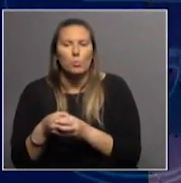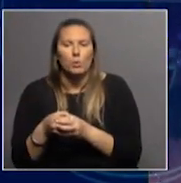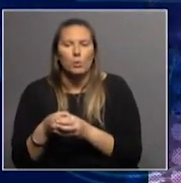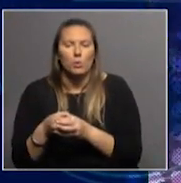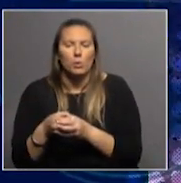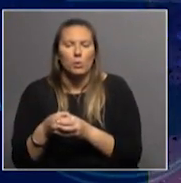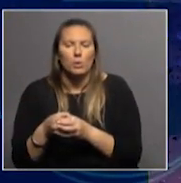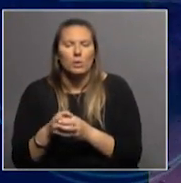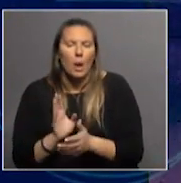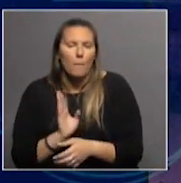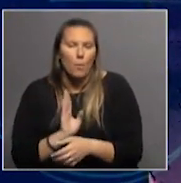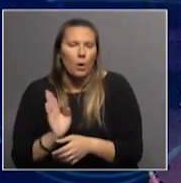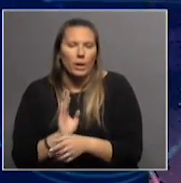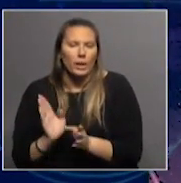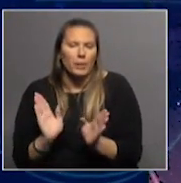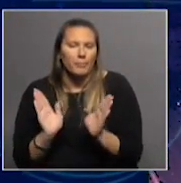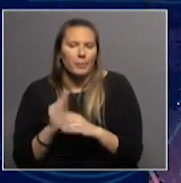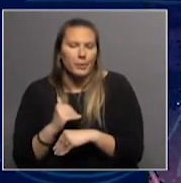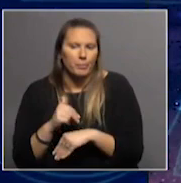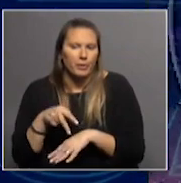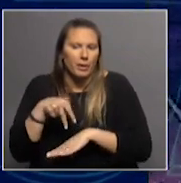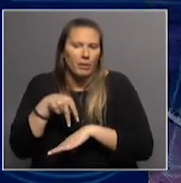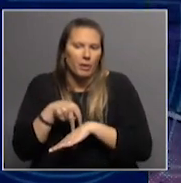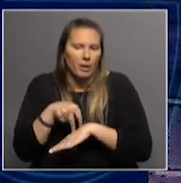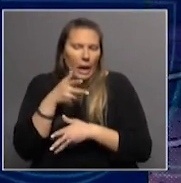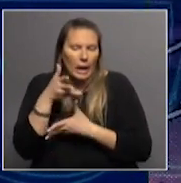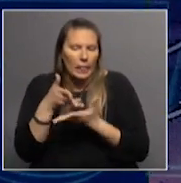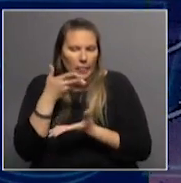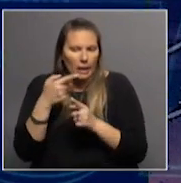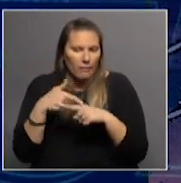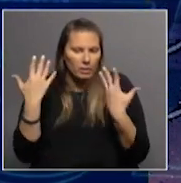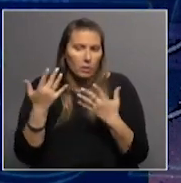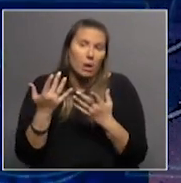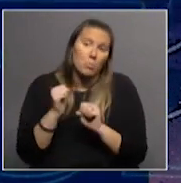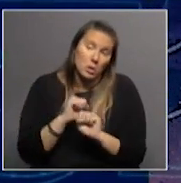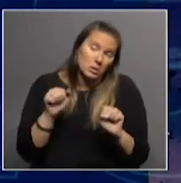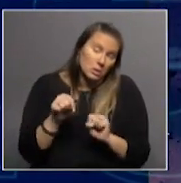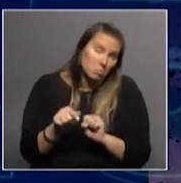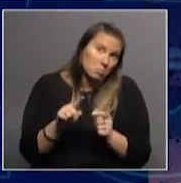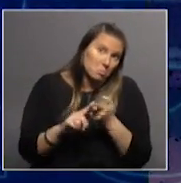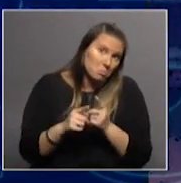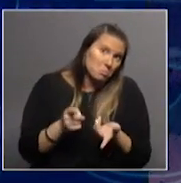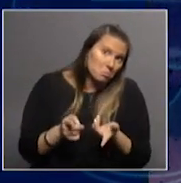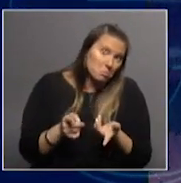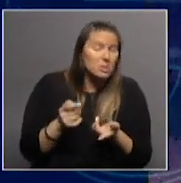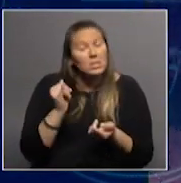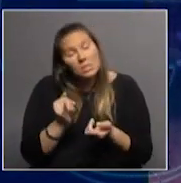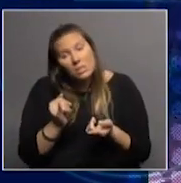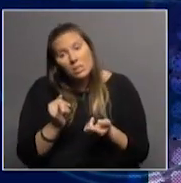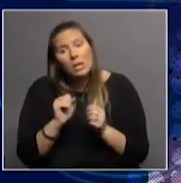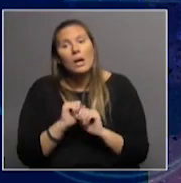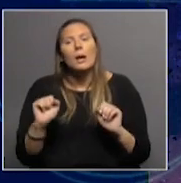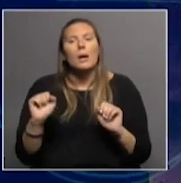de las mujeres que no que no llegaban a los festivales capas que también tenía que ver con eso sí también pero